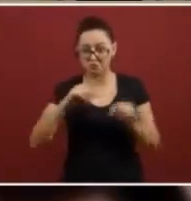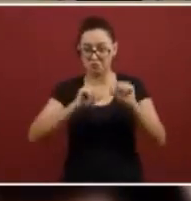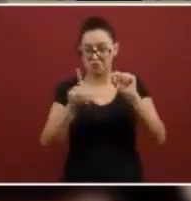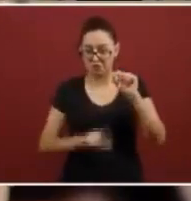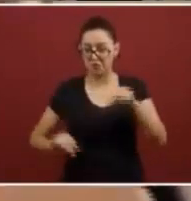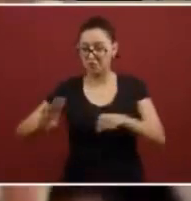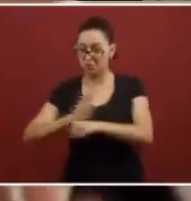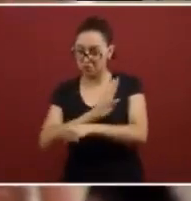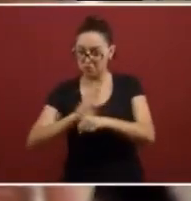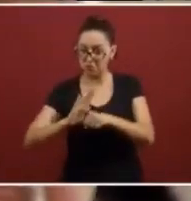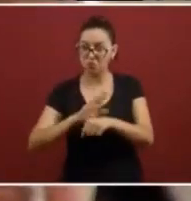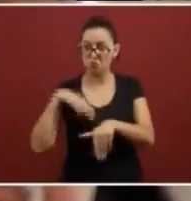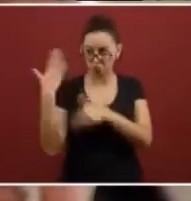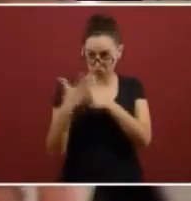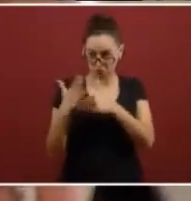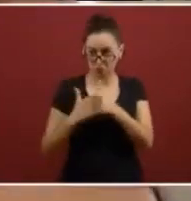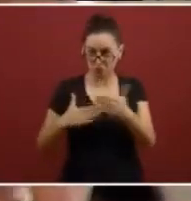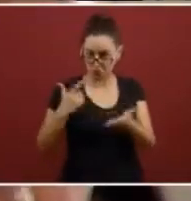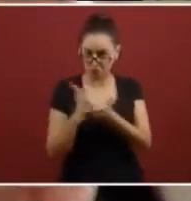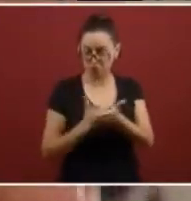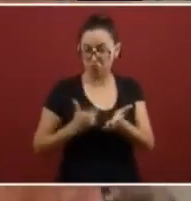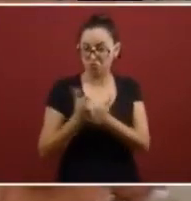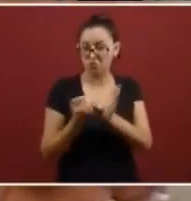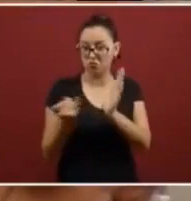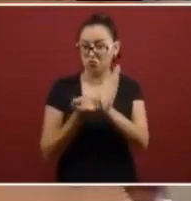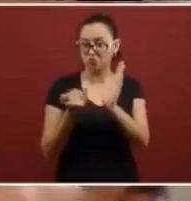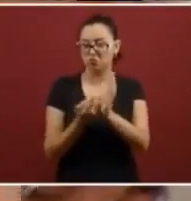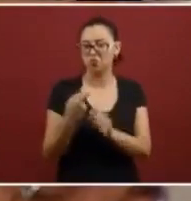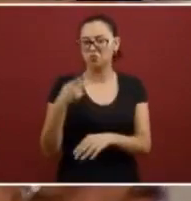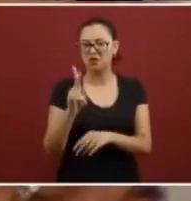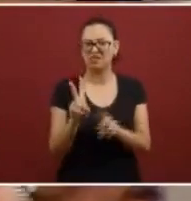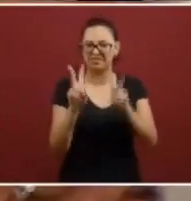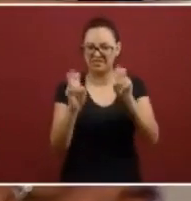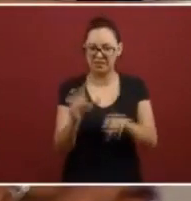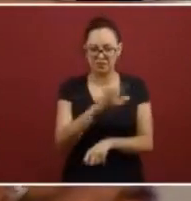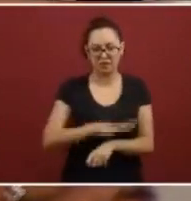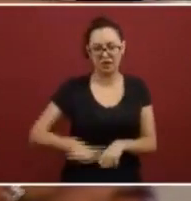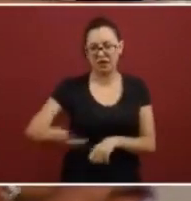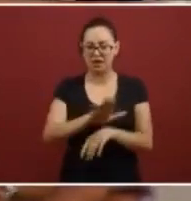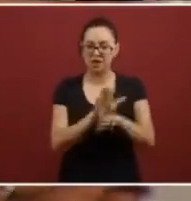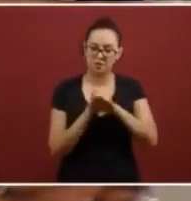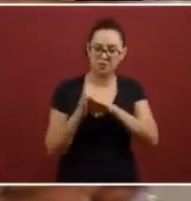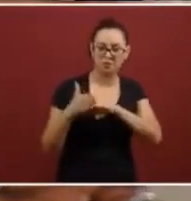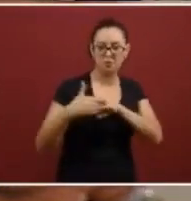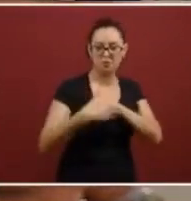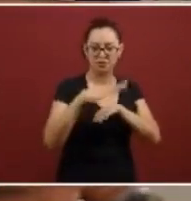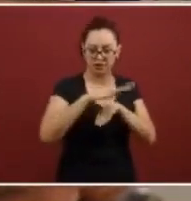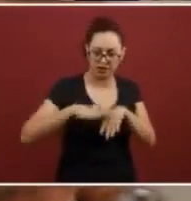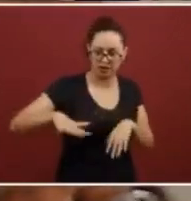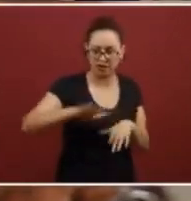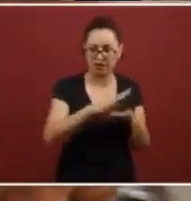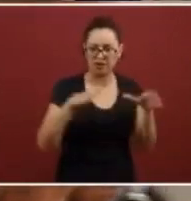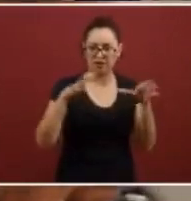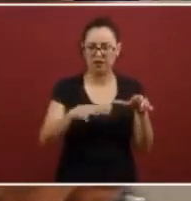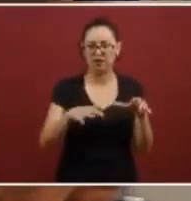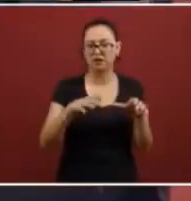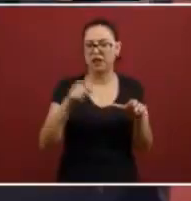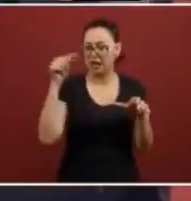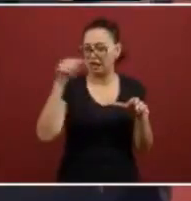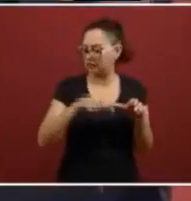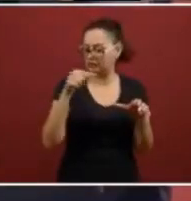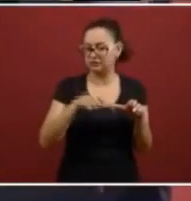van a contribuir de manera directa e inmediata. Pero en Los Cabos, siendo muy puntual, yo estoy en Michelle Piquet, estamos en Cabo Mil Radio, allá en Los